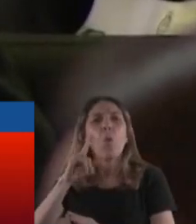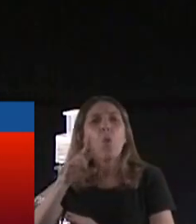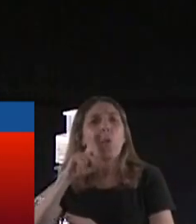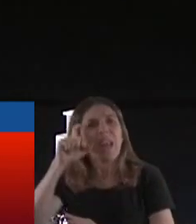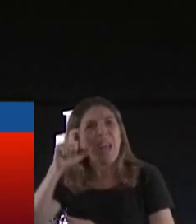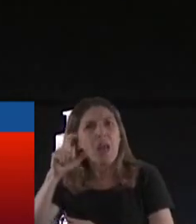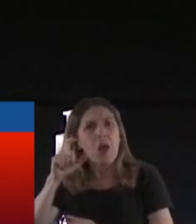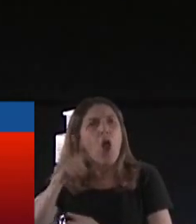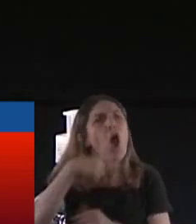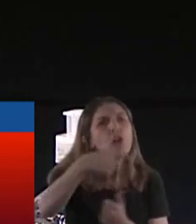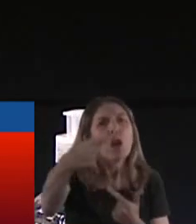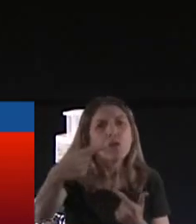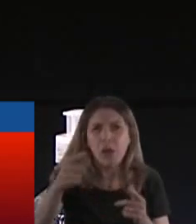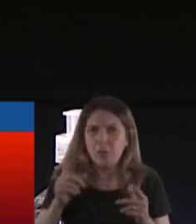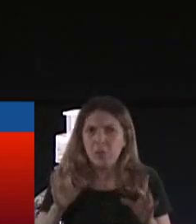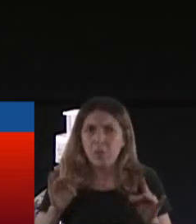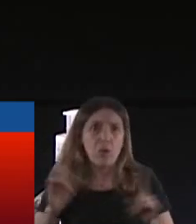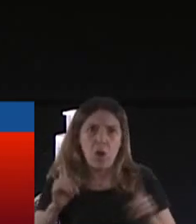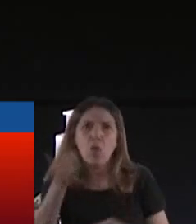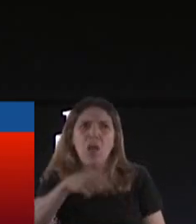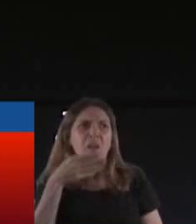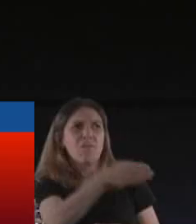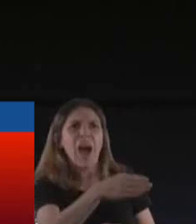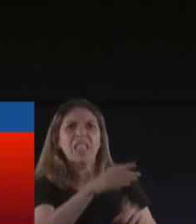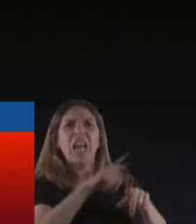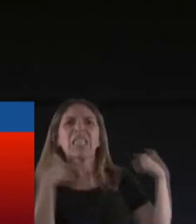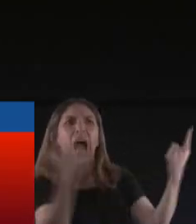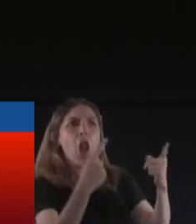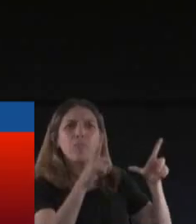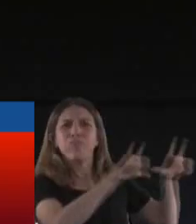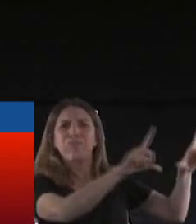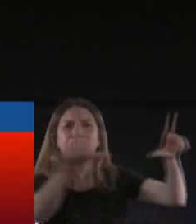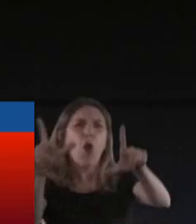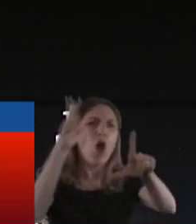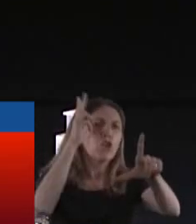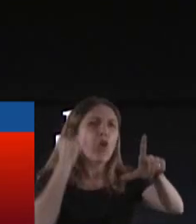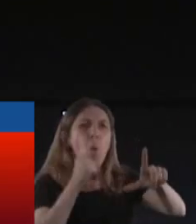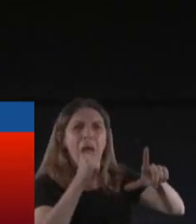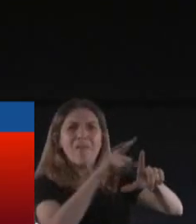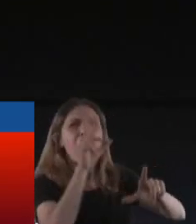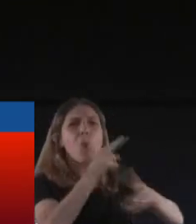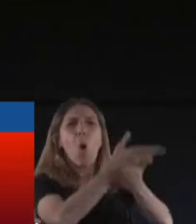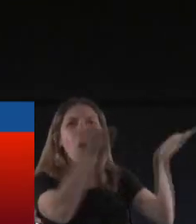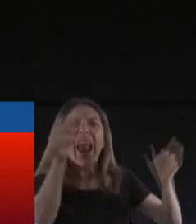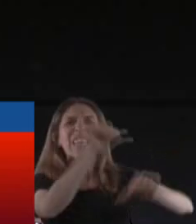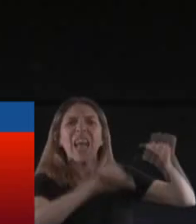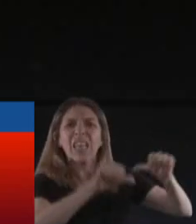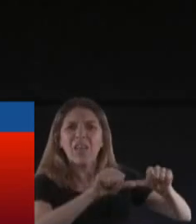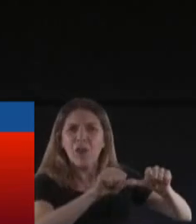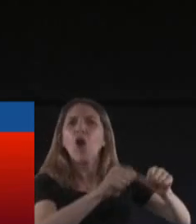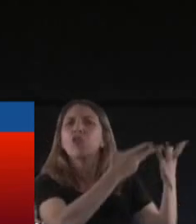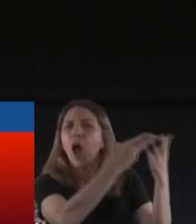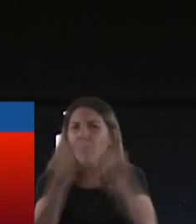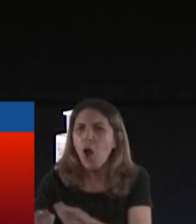cuesta conseguir otra. Bueno, vayan a ese salón que hay por lo menos 8 o 9, y hay miles de mujeres científicas que han aportado